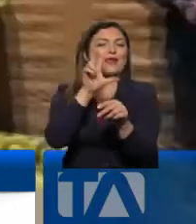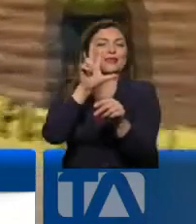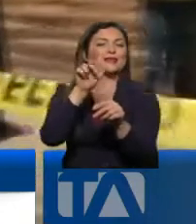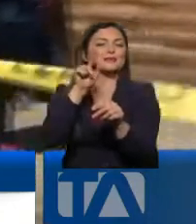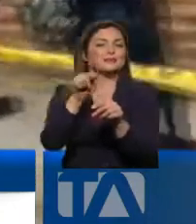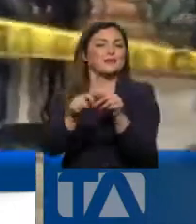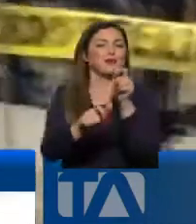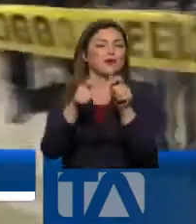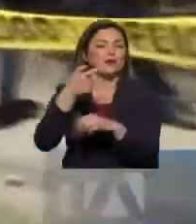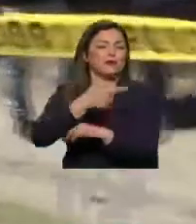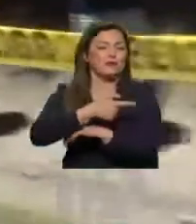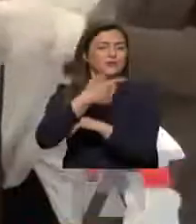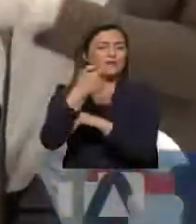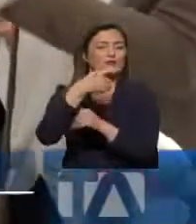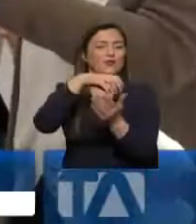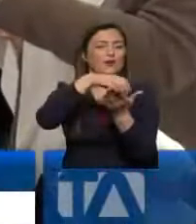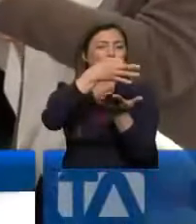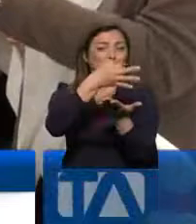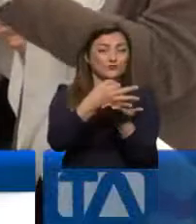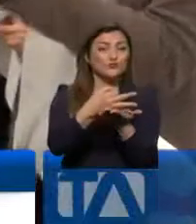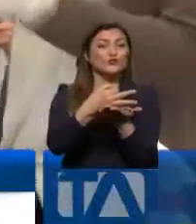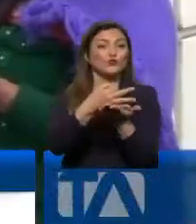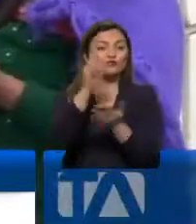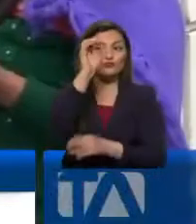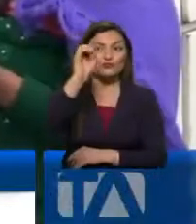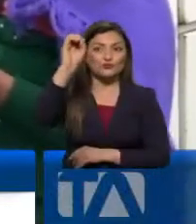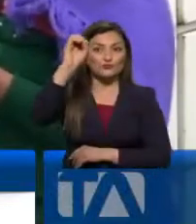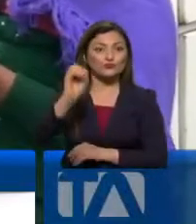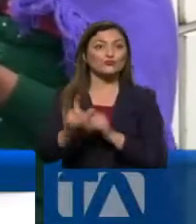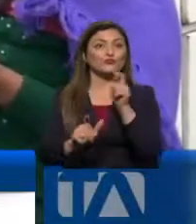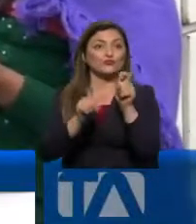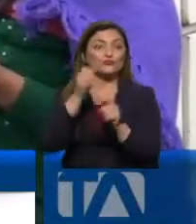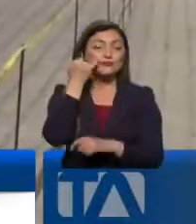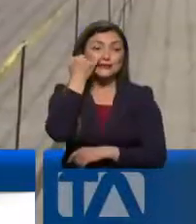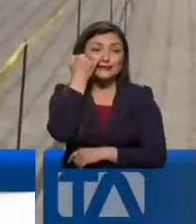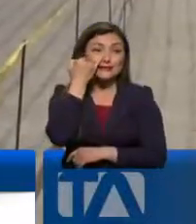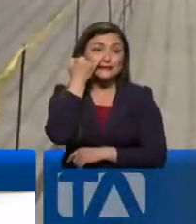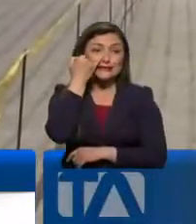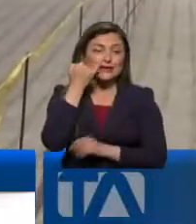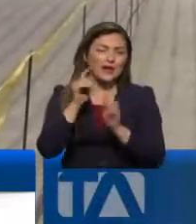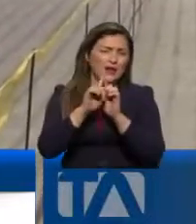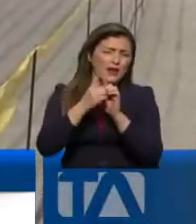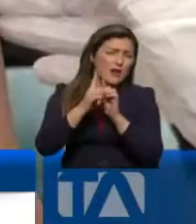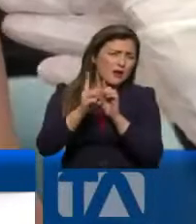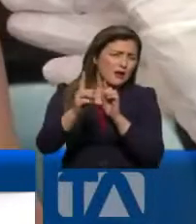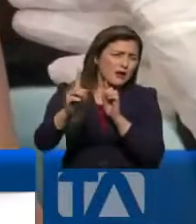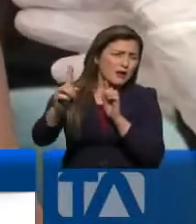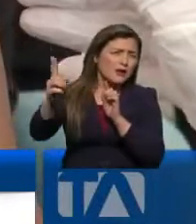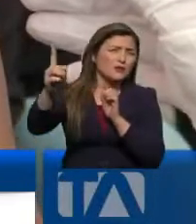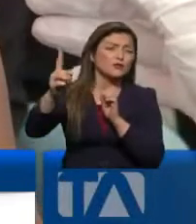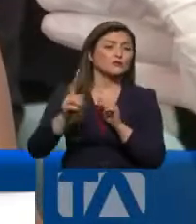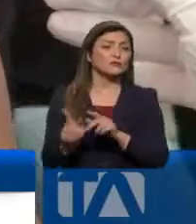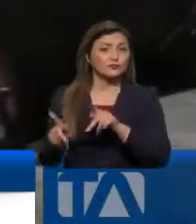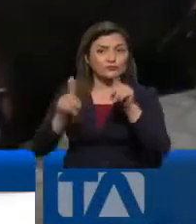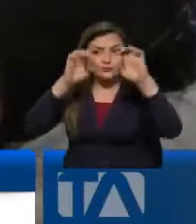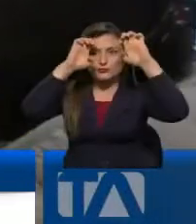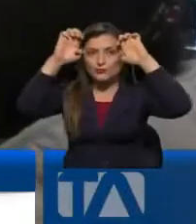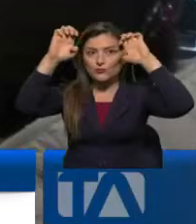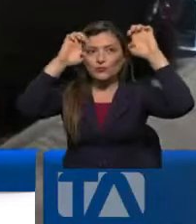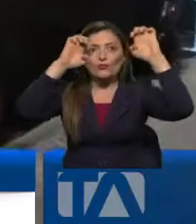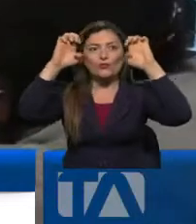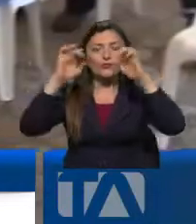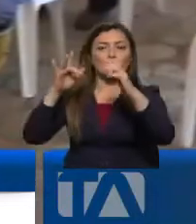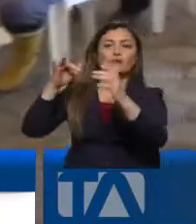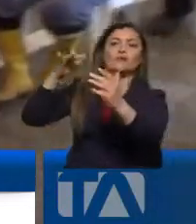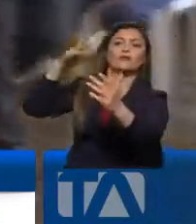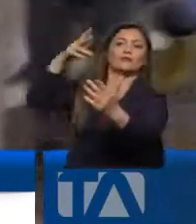diarias. La provincia de Cotopaxi, al tener un gran porcentaje de población indígena en sectores alejados, planifican estrategias para